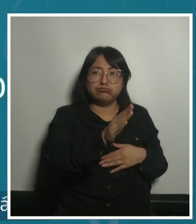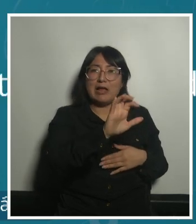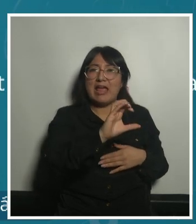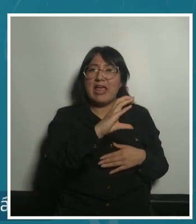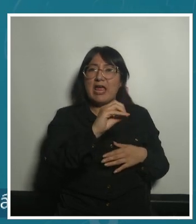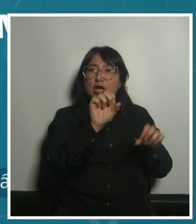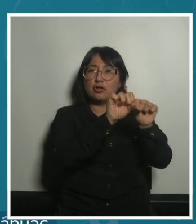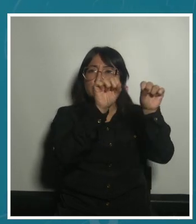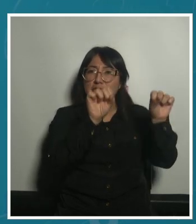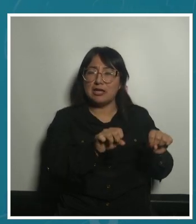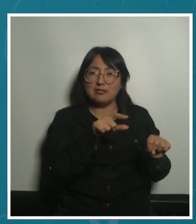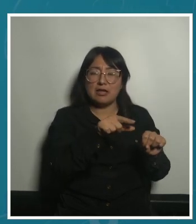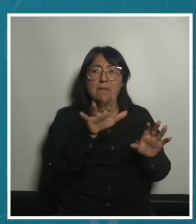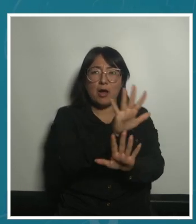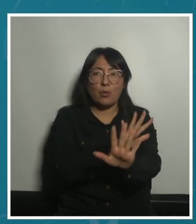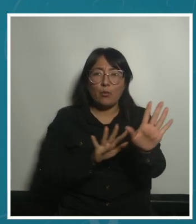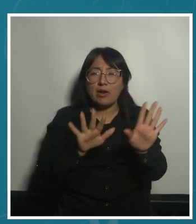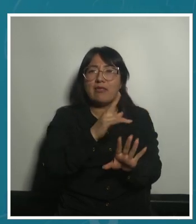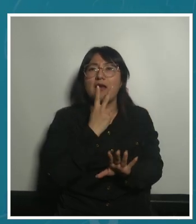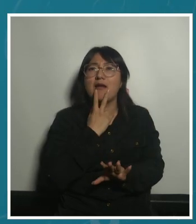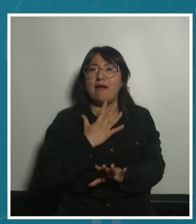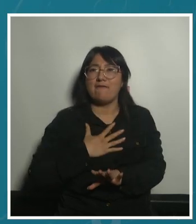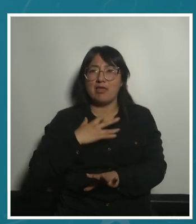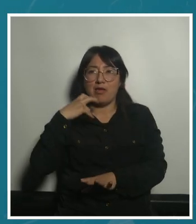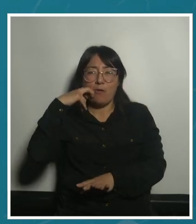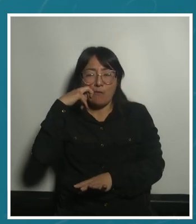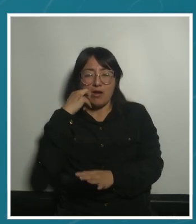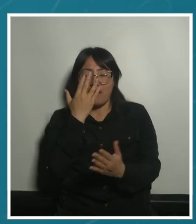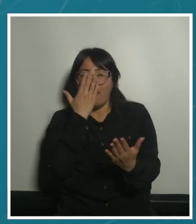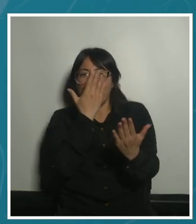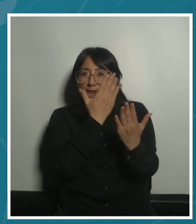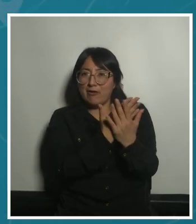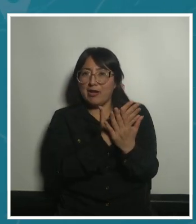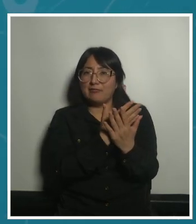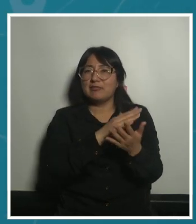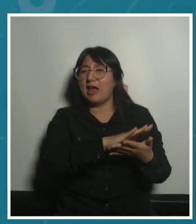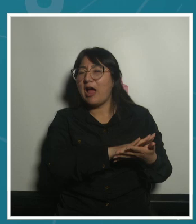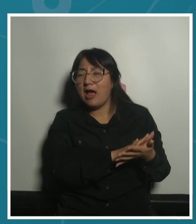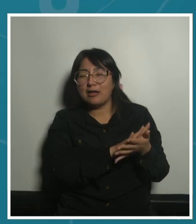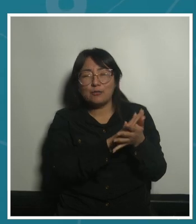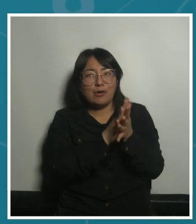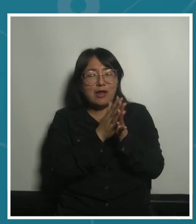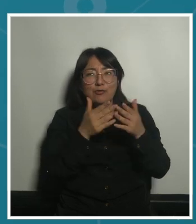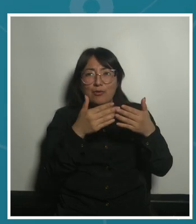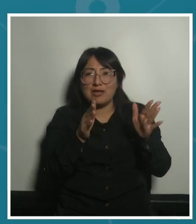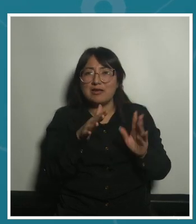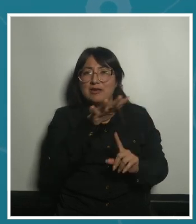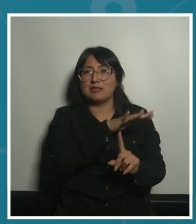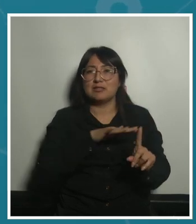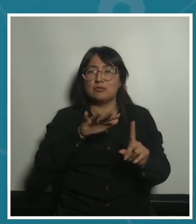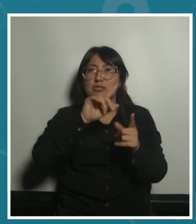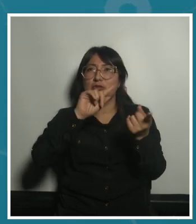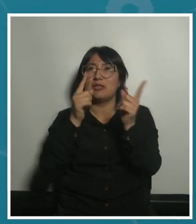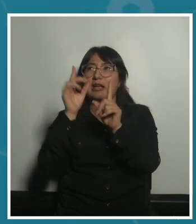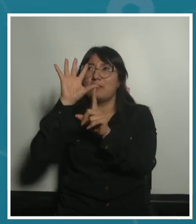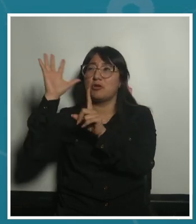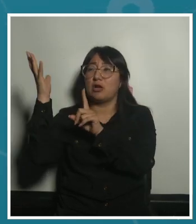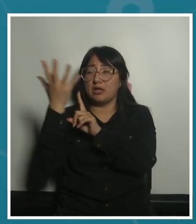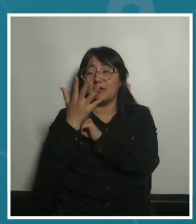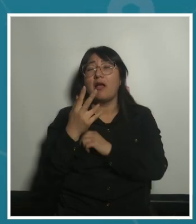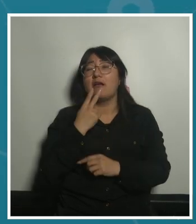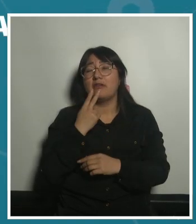y principalmente cuidar la vida humana frente a los escenarios bastante adversos de cambio climático que vamos a tener en las siguientes